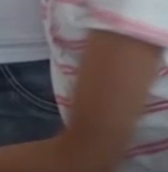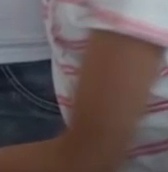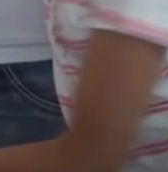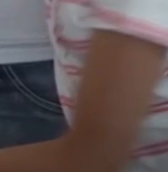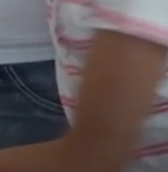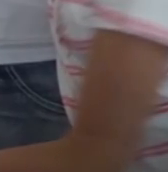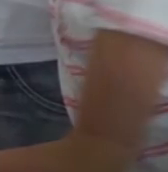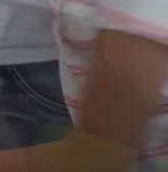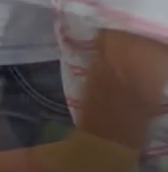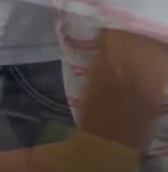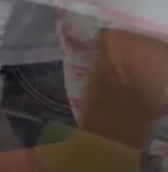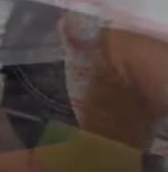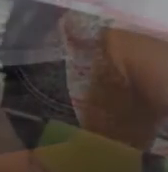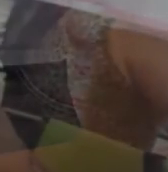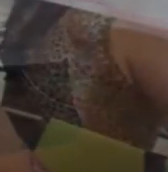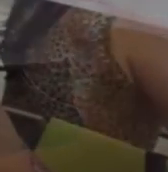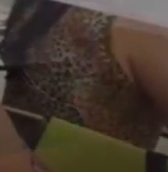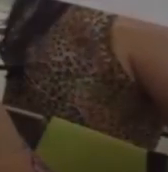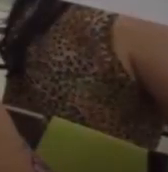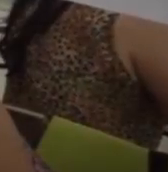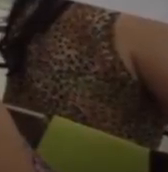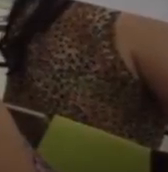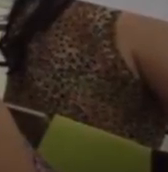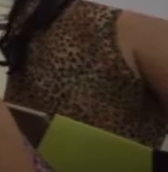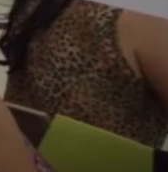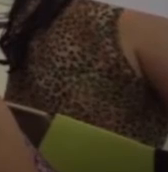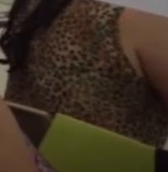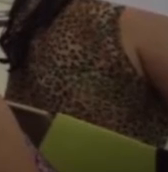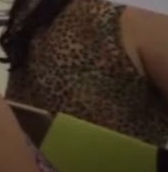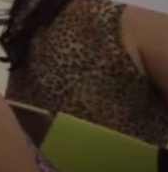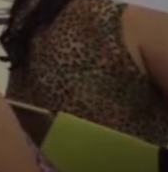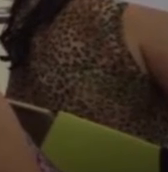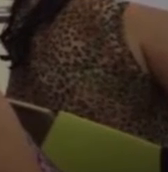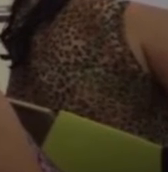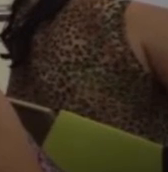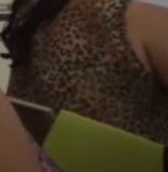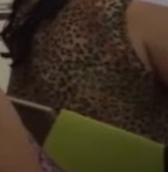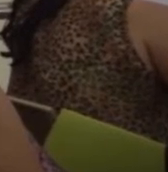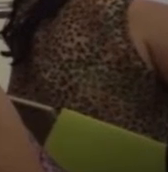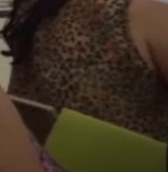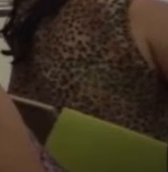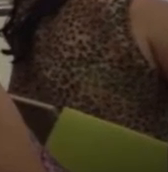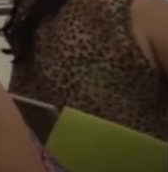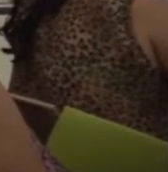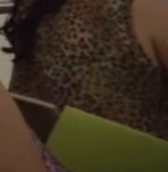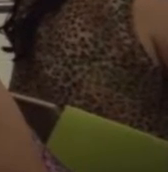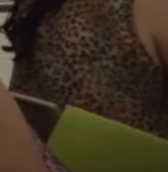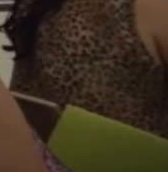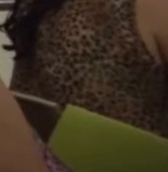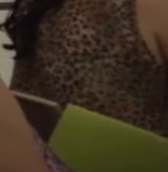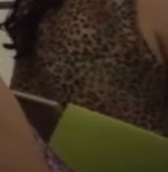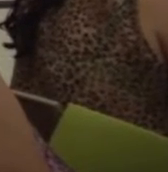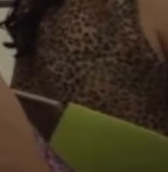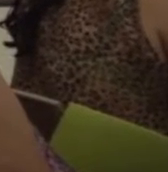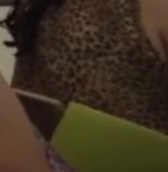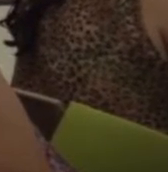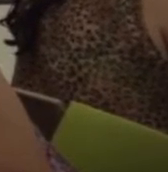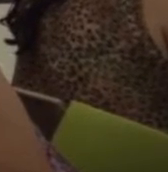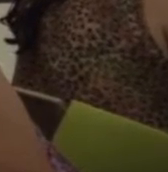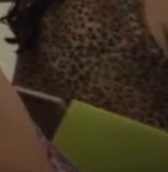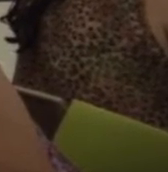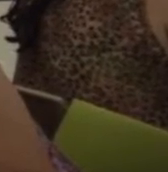verdad que que se supone que debe ser el periodo donde más protección debemos tenerlas las madres